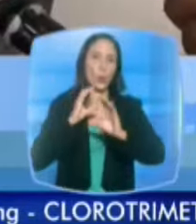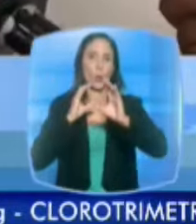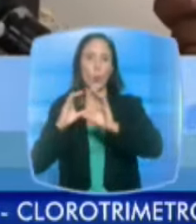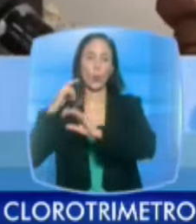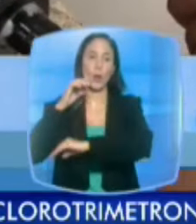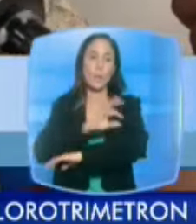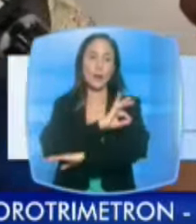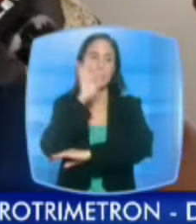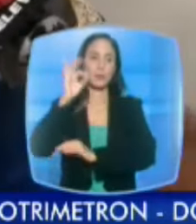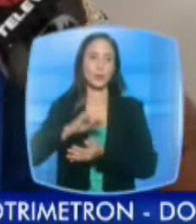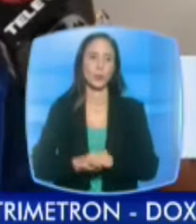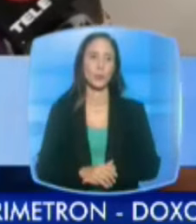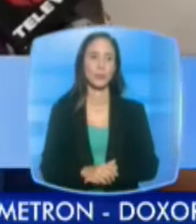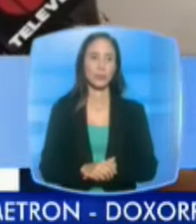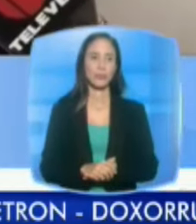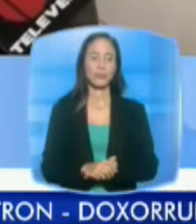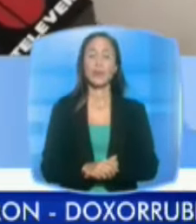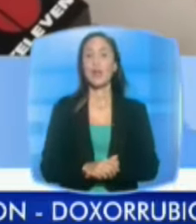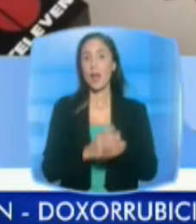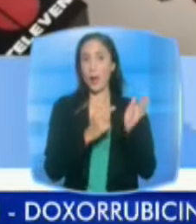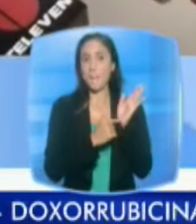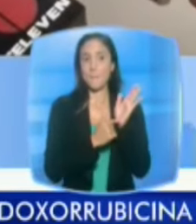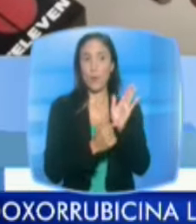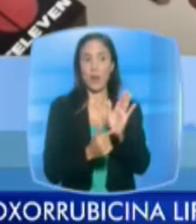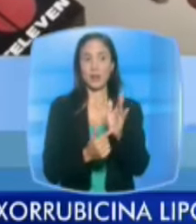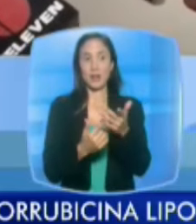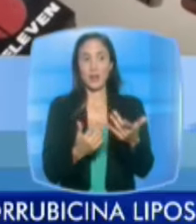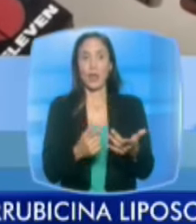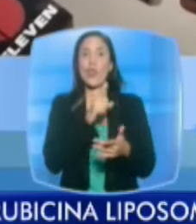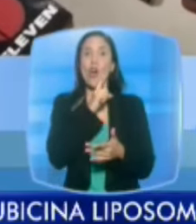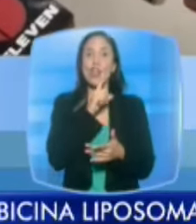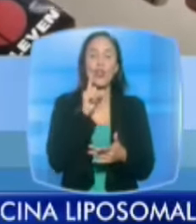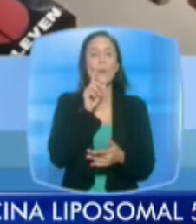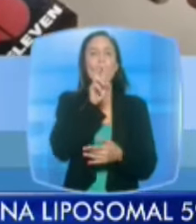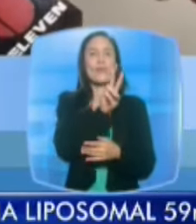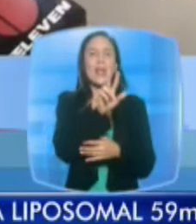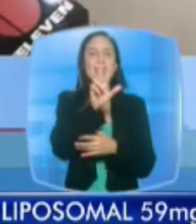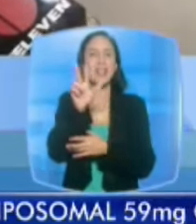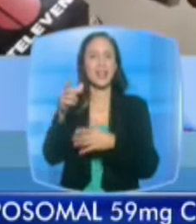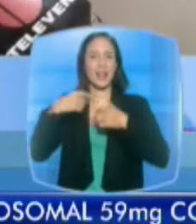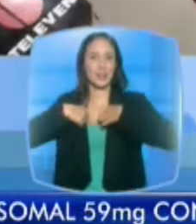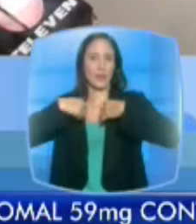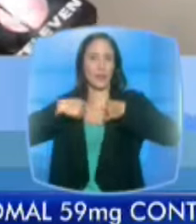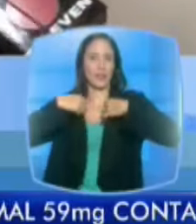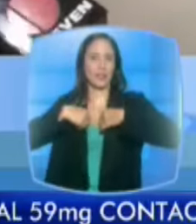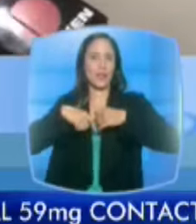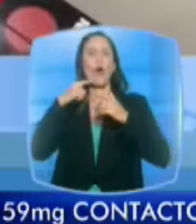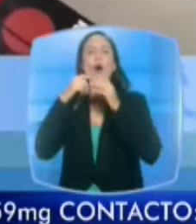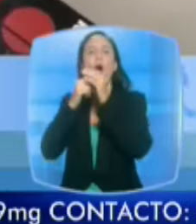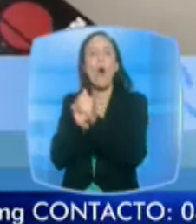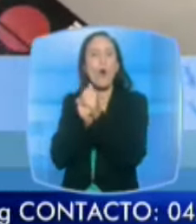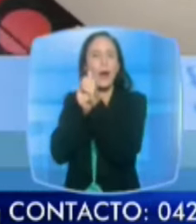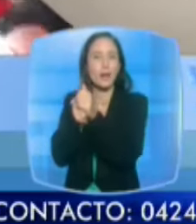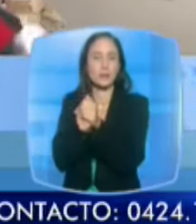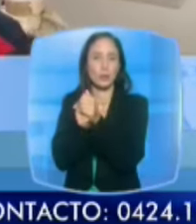Barquisimeto. Aquí hay una exhibición que pues se llama 23 vestidos de devoción, en lo cual se enfoca